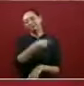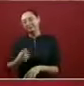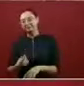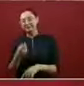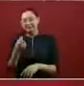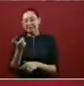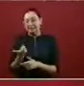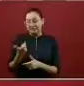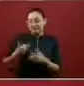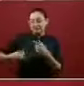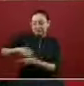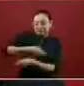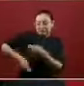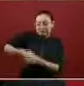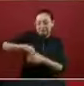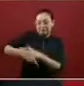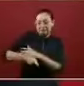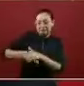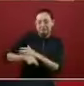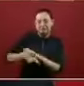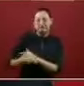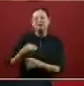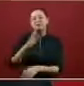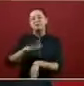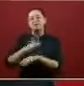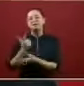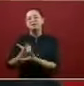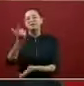bajo fianza. Entonces, por eso,